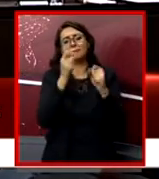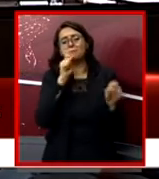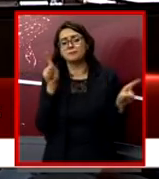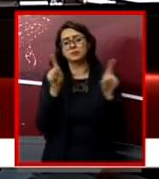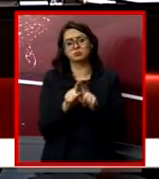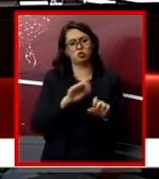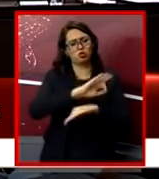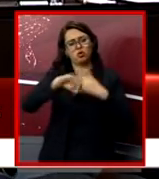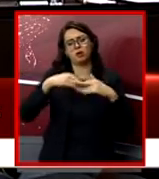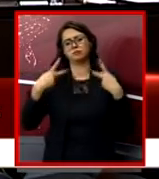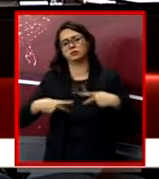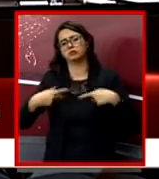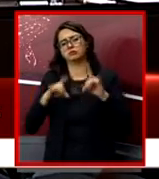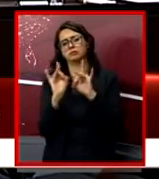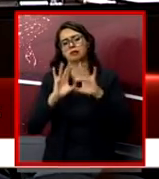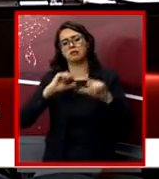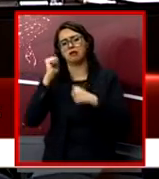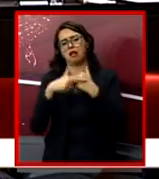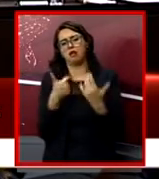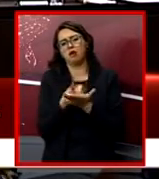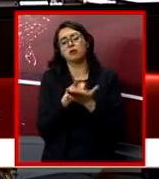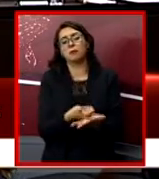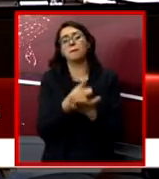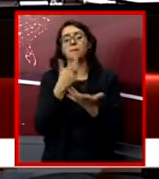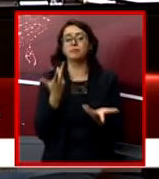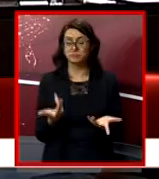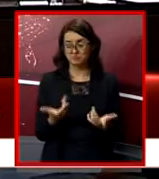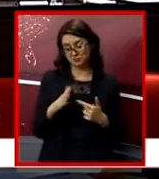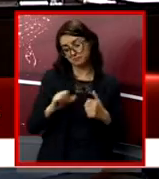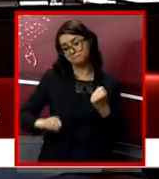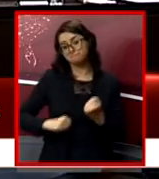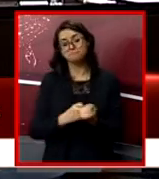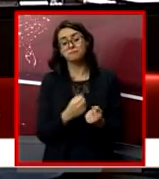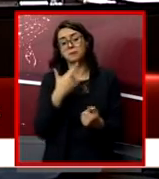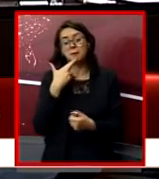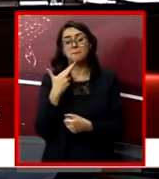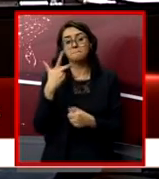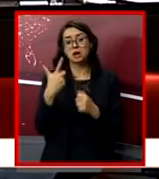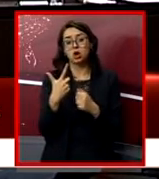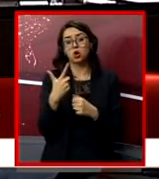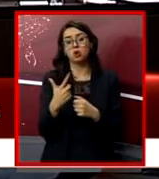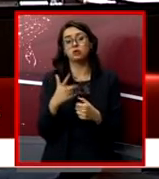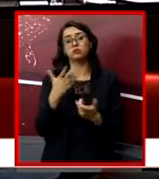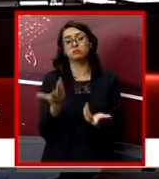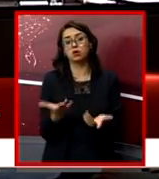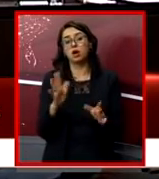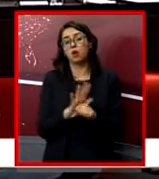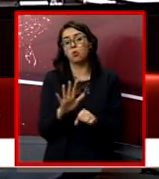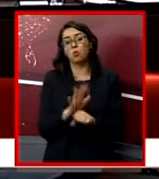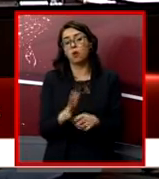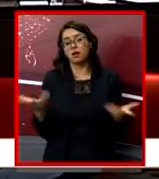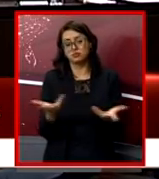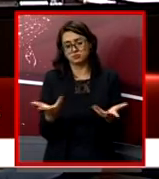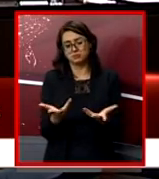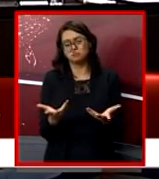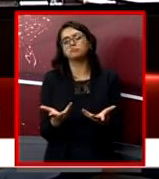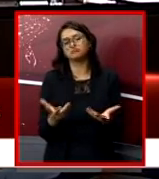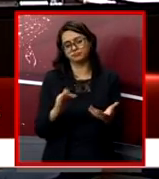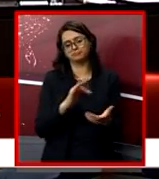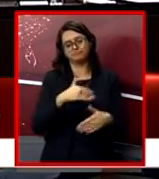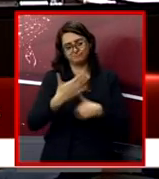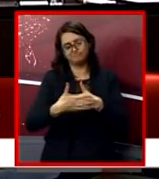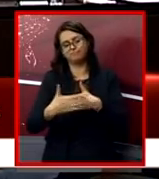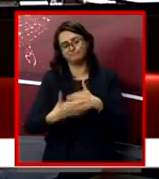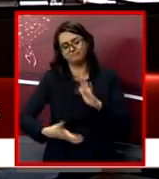colaboraron de alguna manera luego de los sismos. Afirmó que la mejor muestra de solidaridad por parte de la Cámara Baja es realizar acciones que permitan la